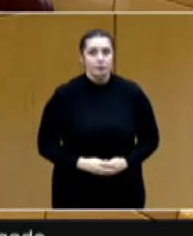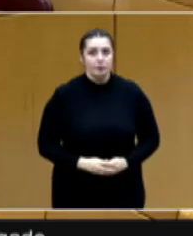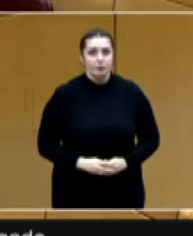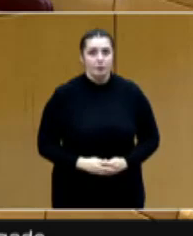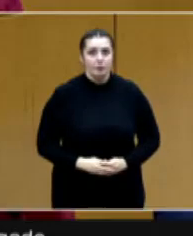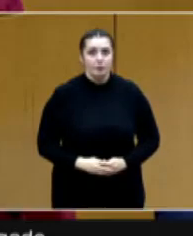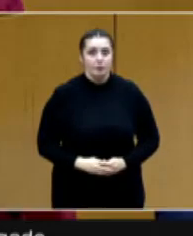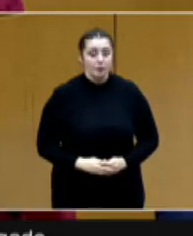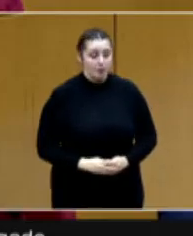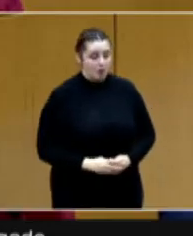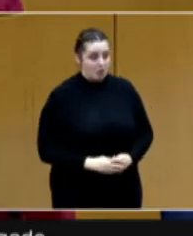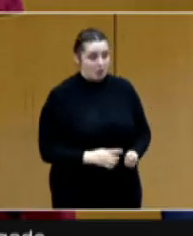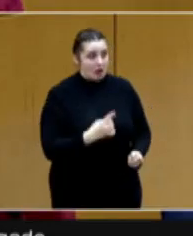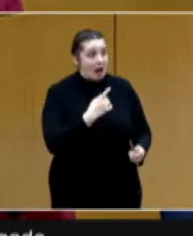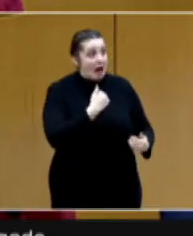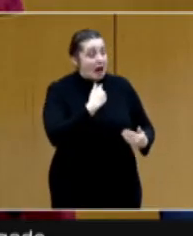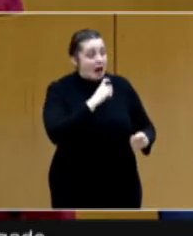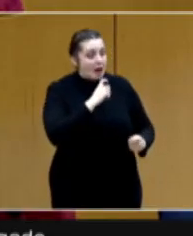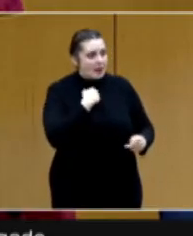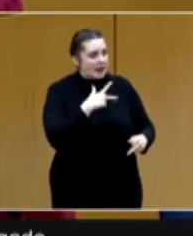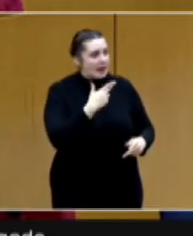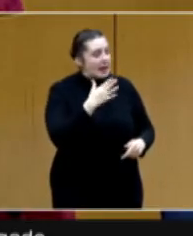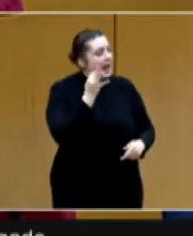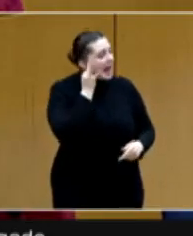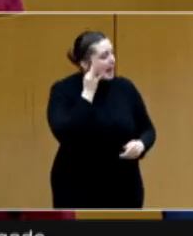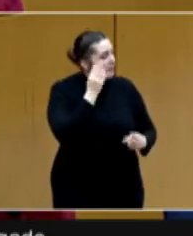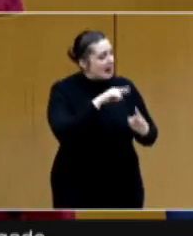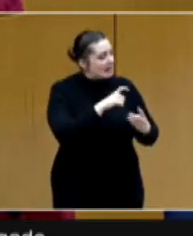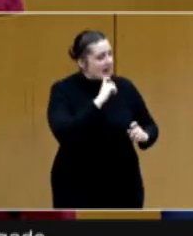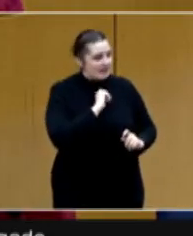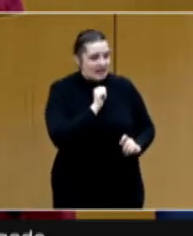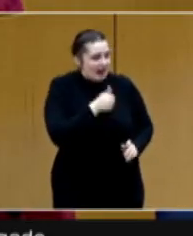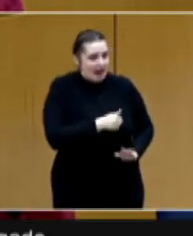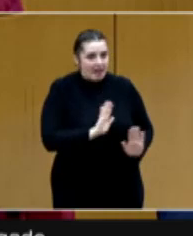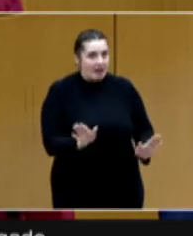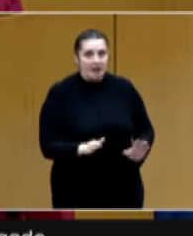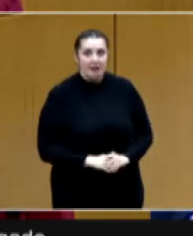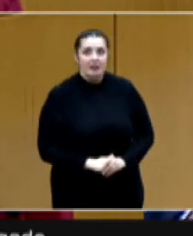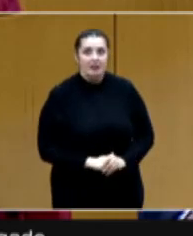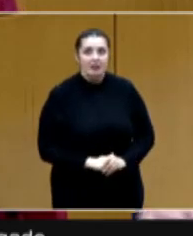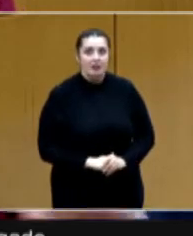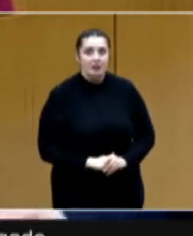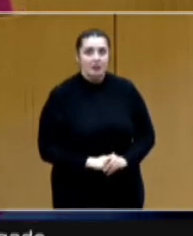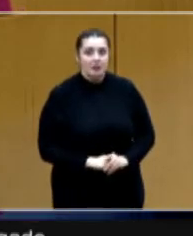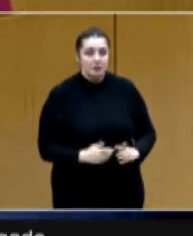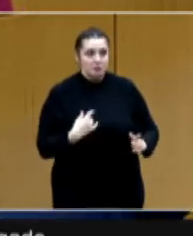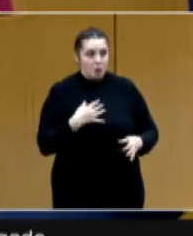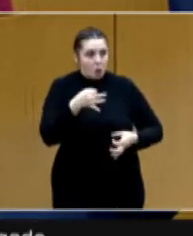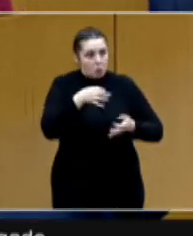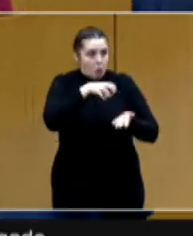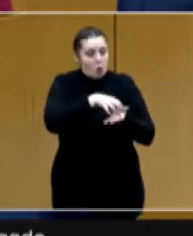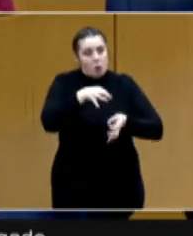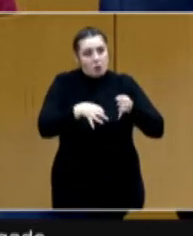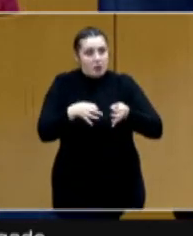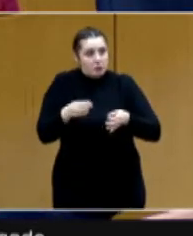Pues a mí no me dijeron nada mis hermanas y nos presentamos allí